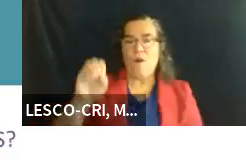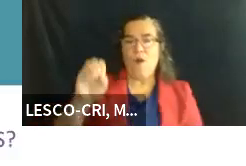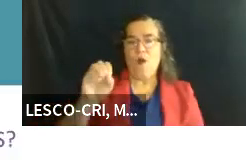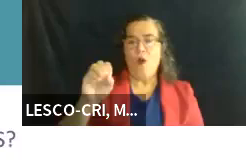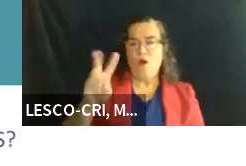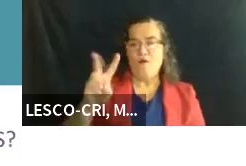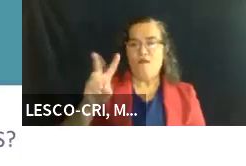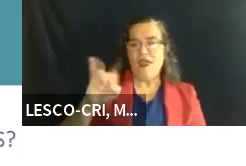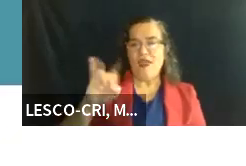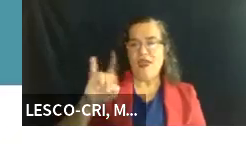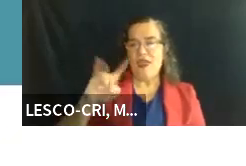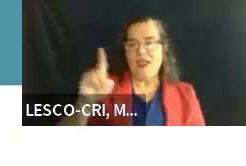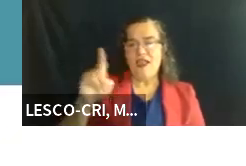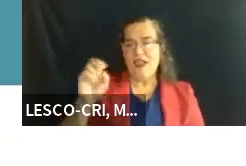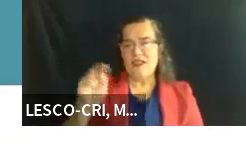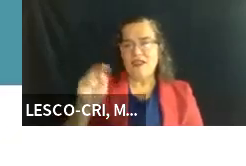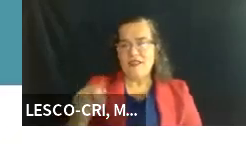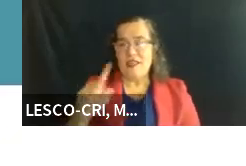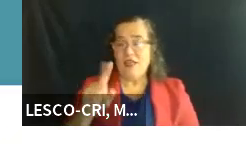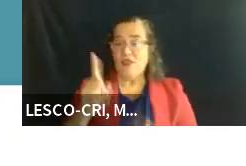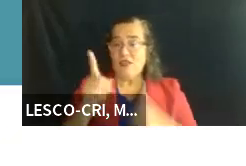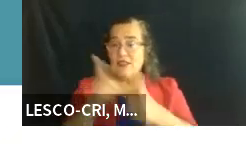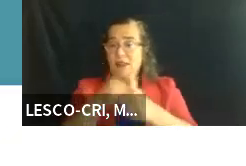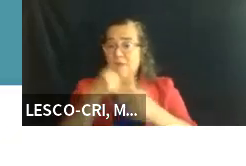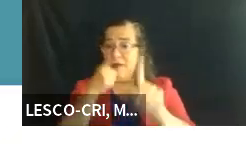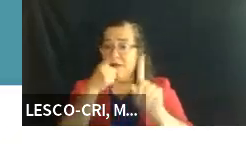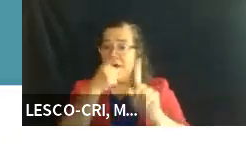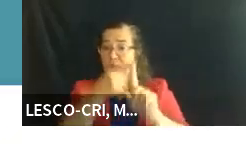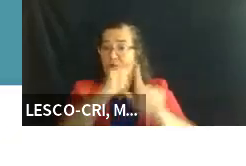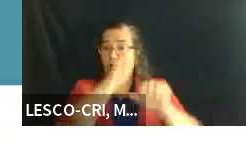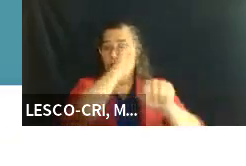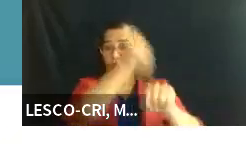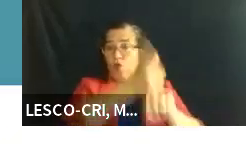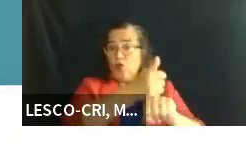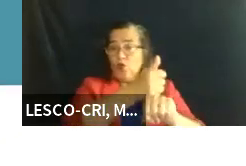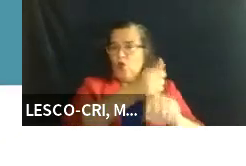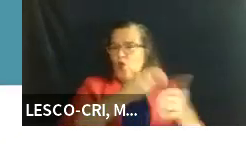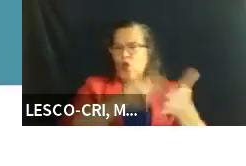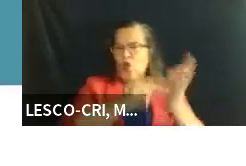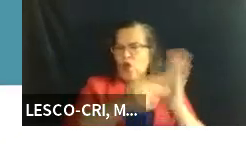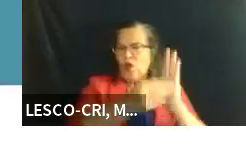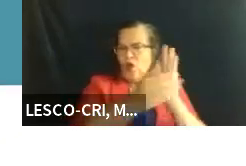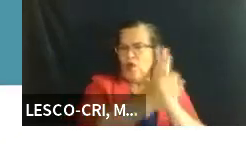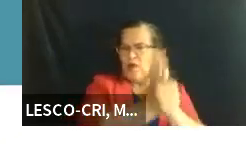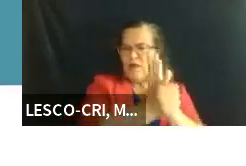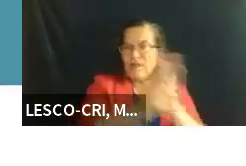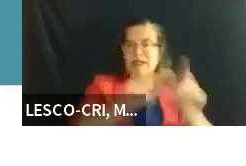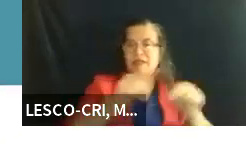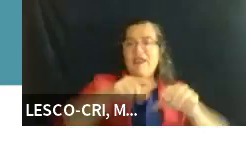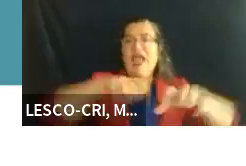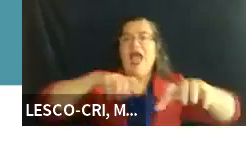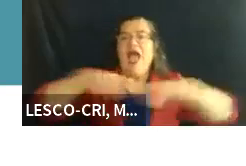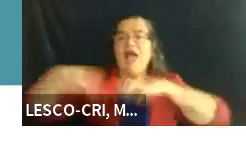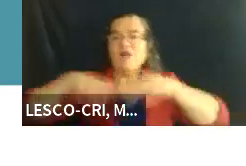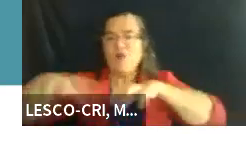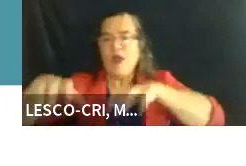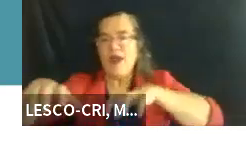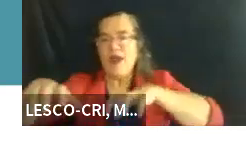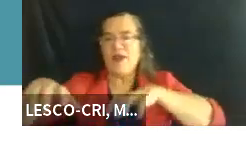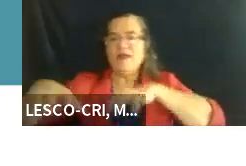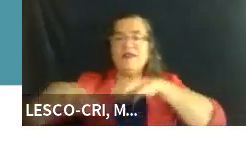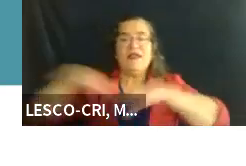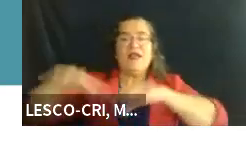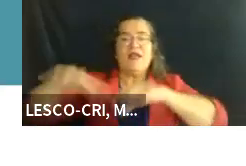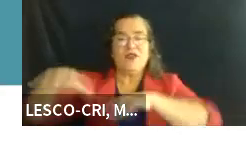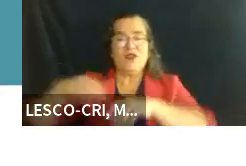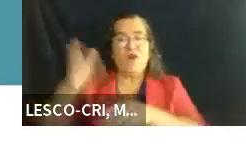definimos el primer punto que es una competencia, es una actuación. Tiene que haber una actuación por parte del